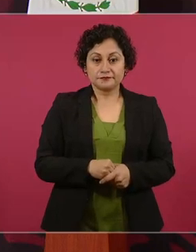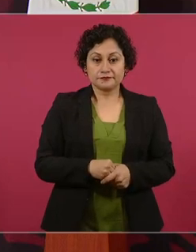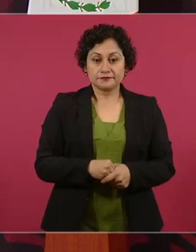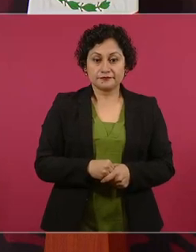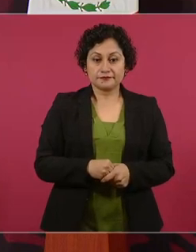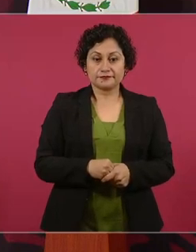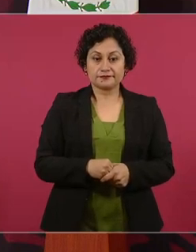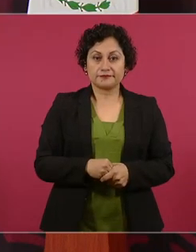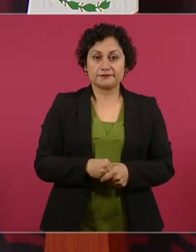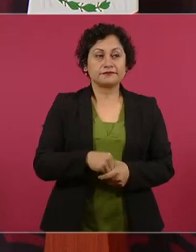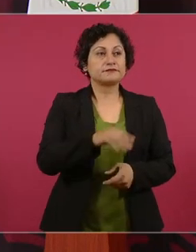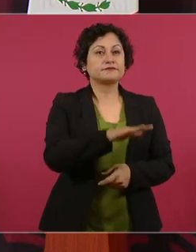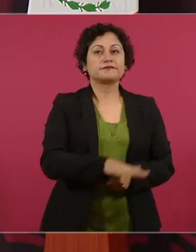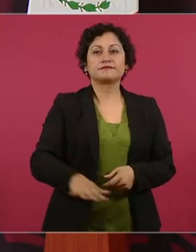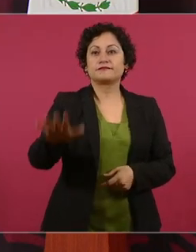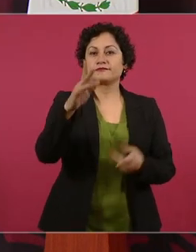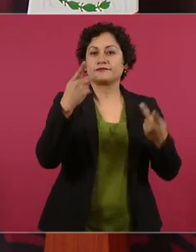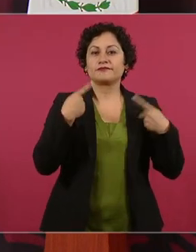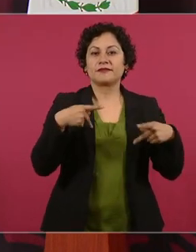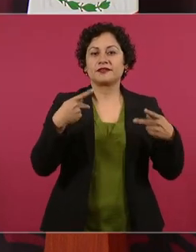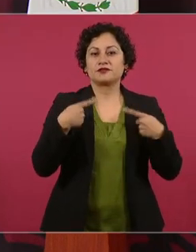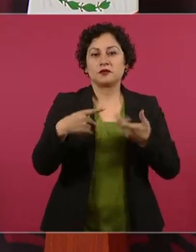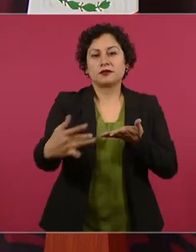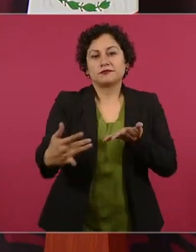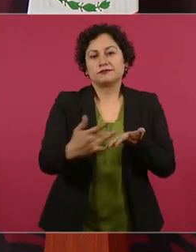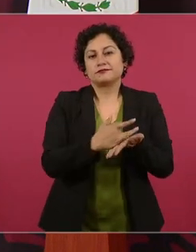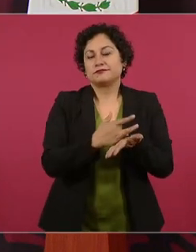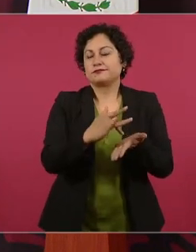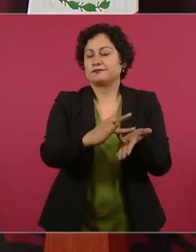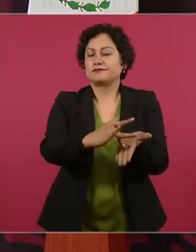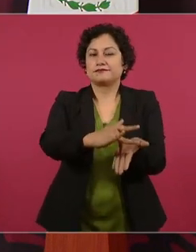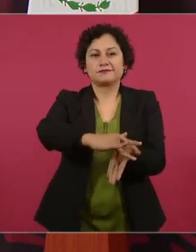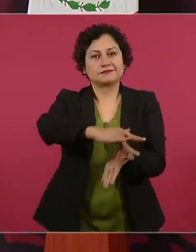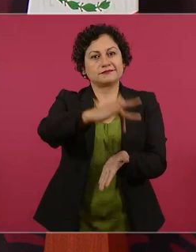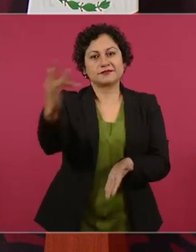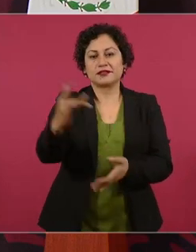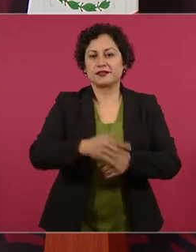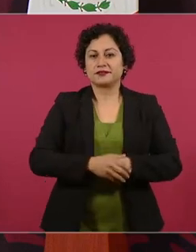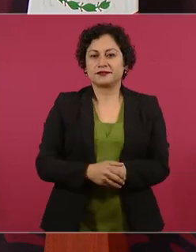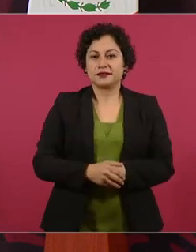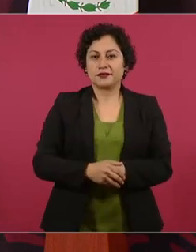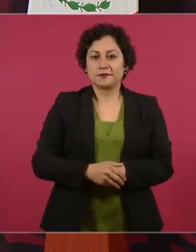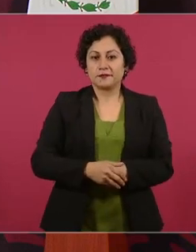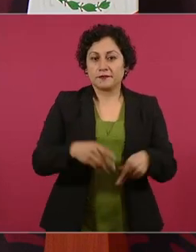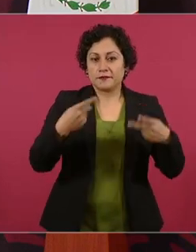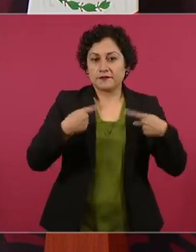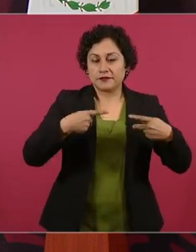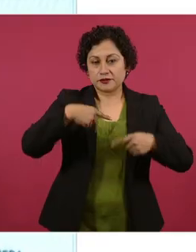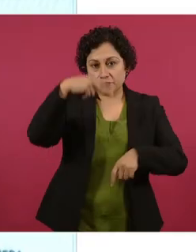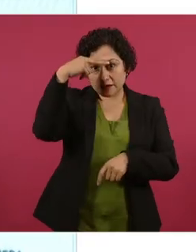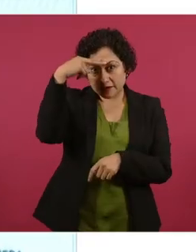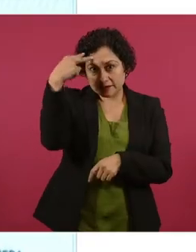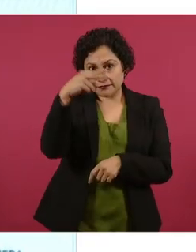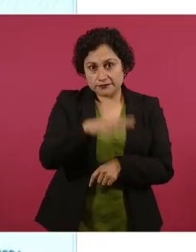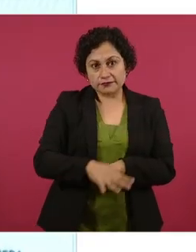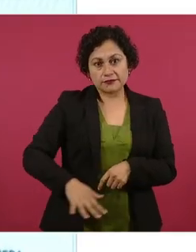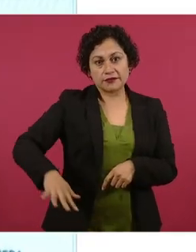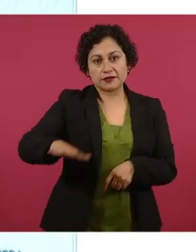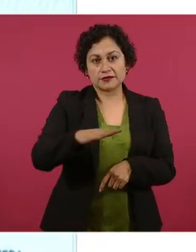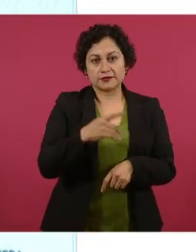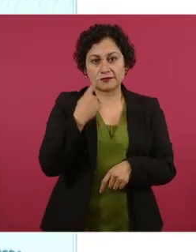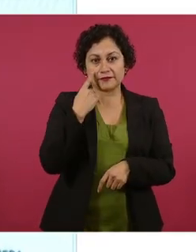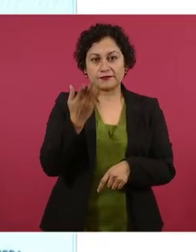Muchas gracias a la gente. Es un pueblo excepcional, único.